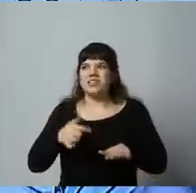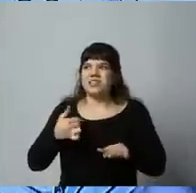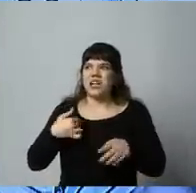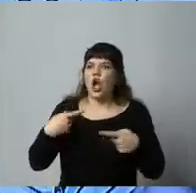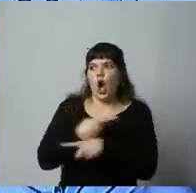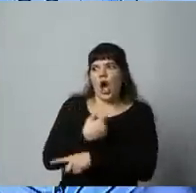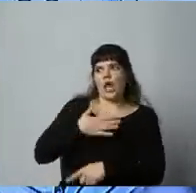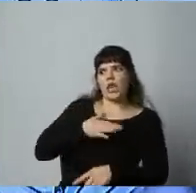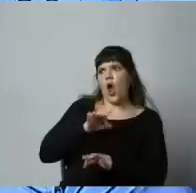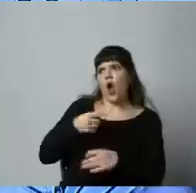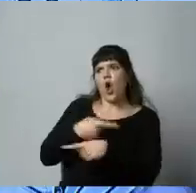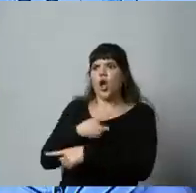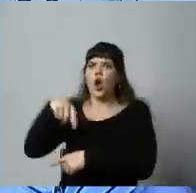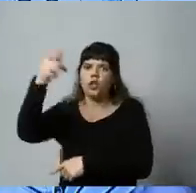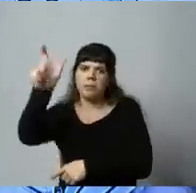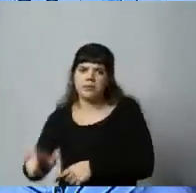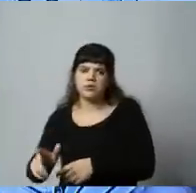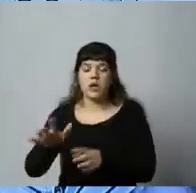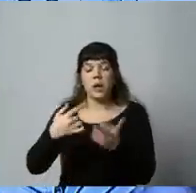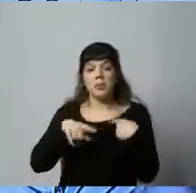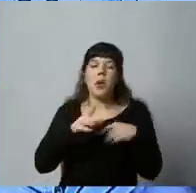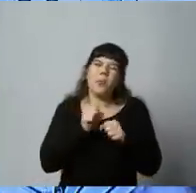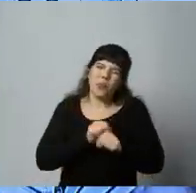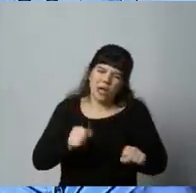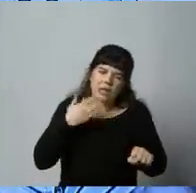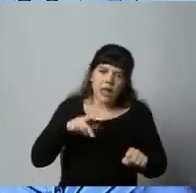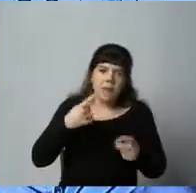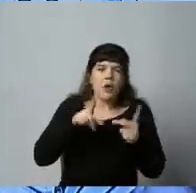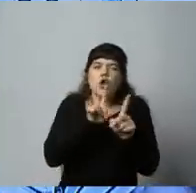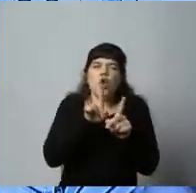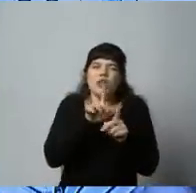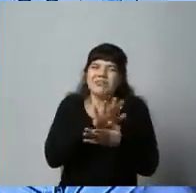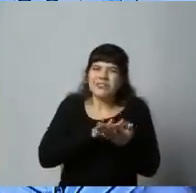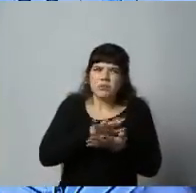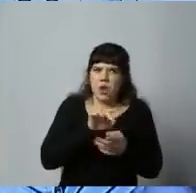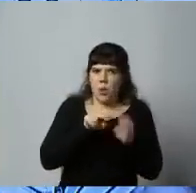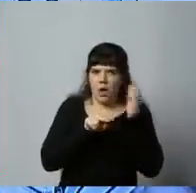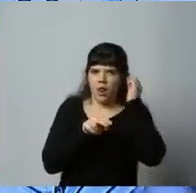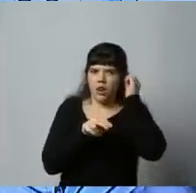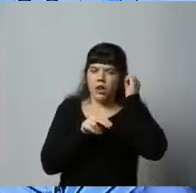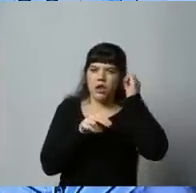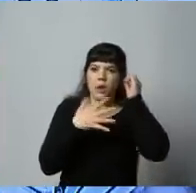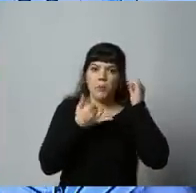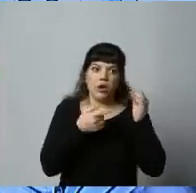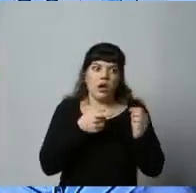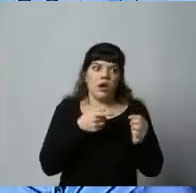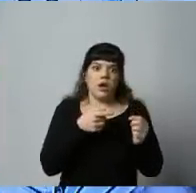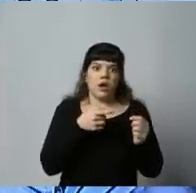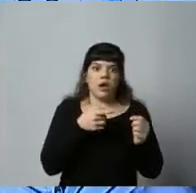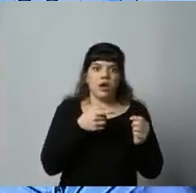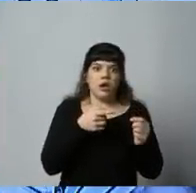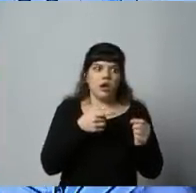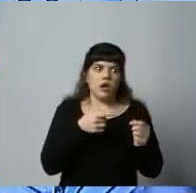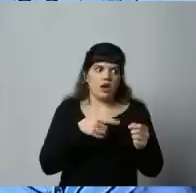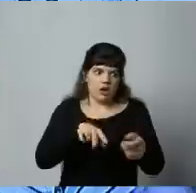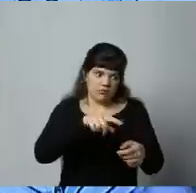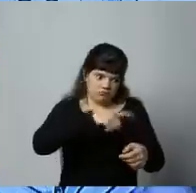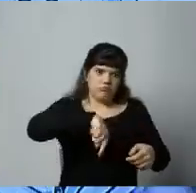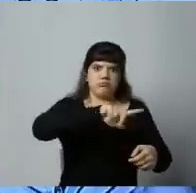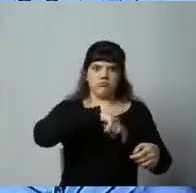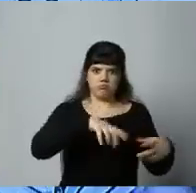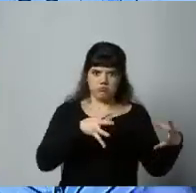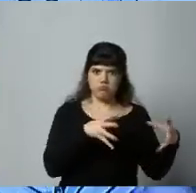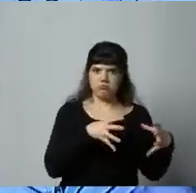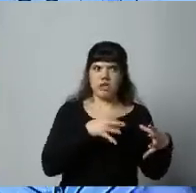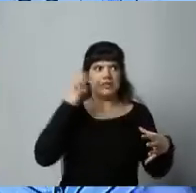contra este entonces uno puede entender eso ahora no es lo mismo cuando figuras de del semejante importancia